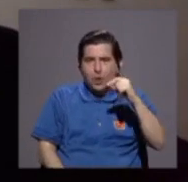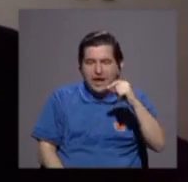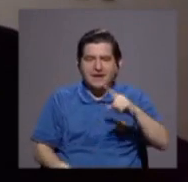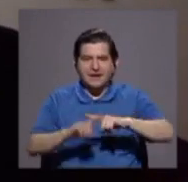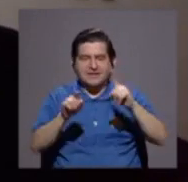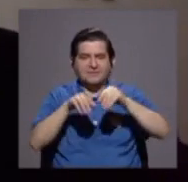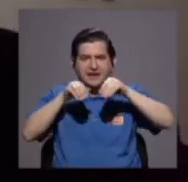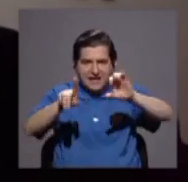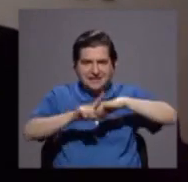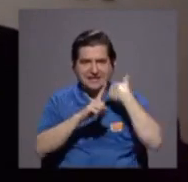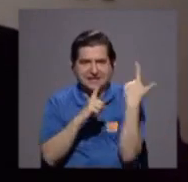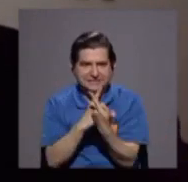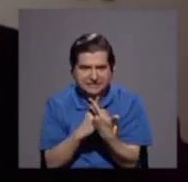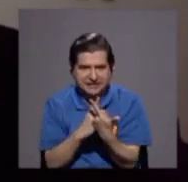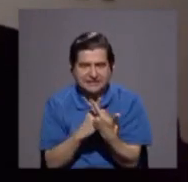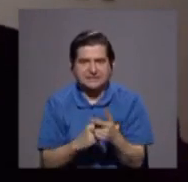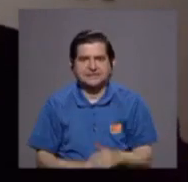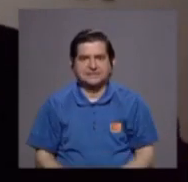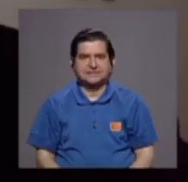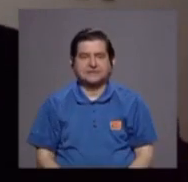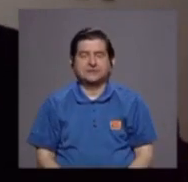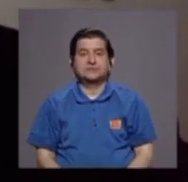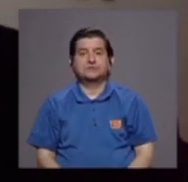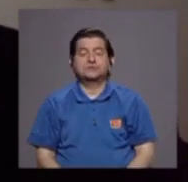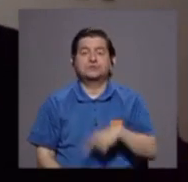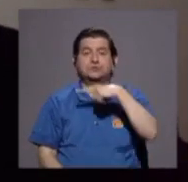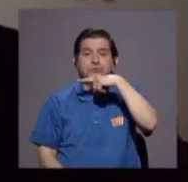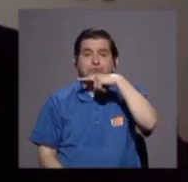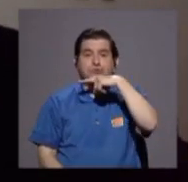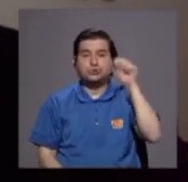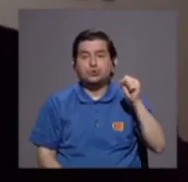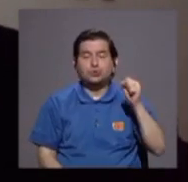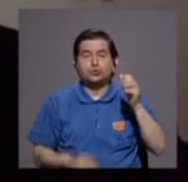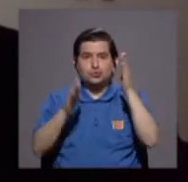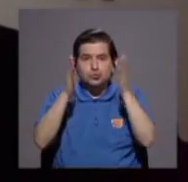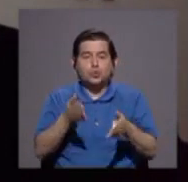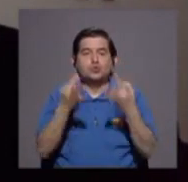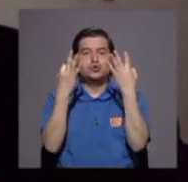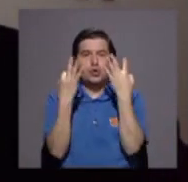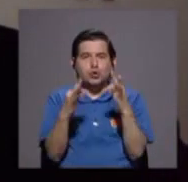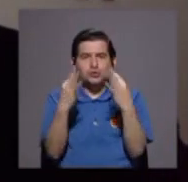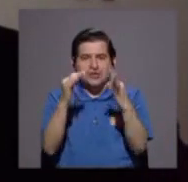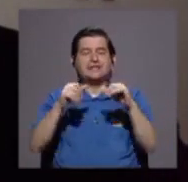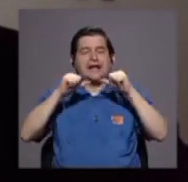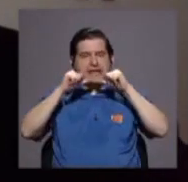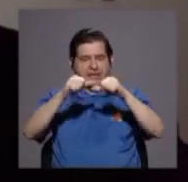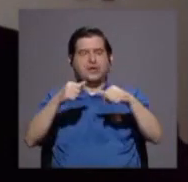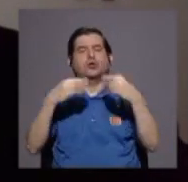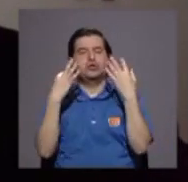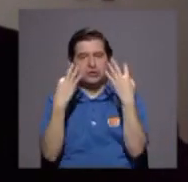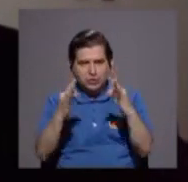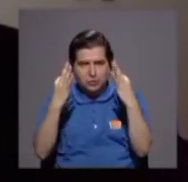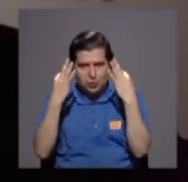otras redes sociales, de que los rusos han estado tratando, y seguirán tratando, por